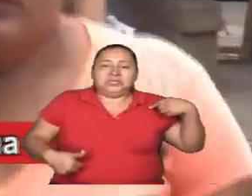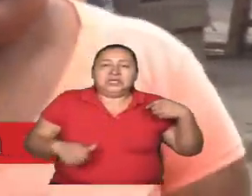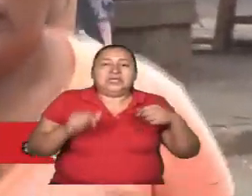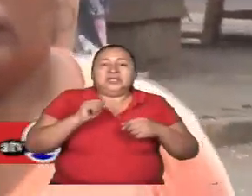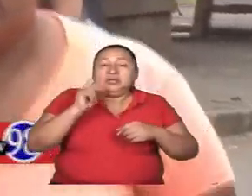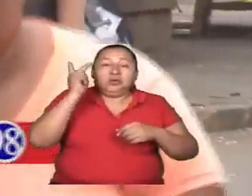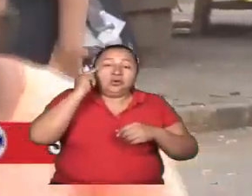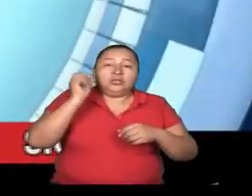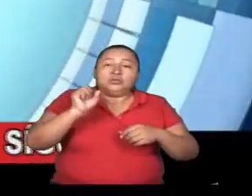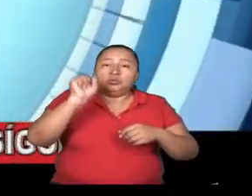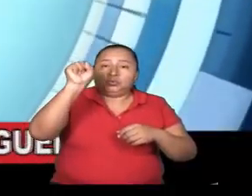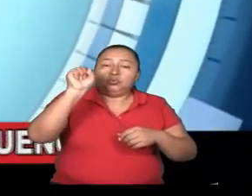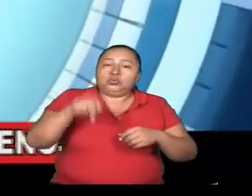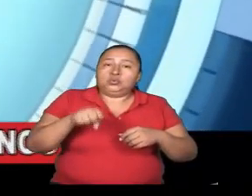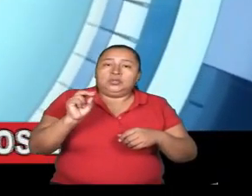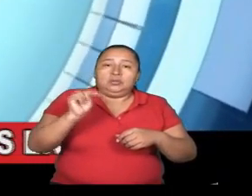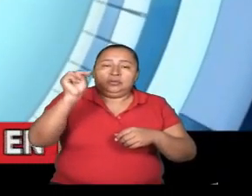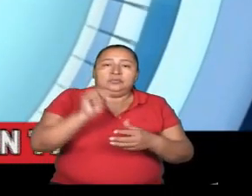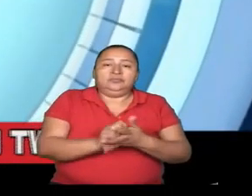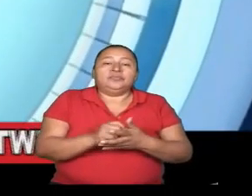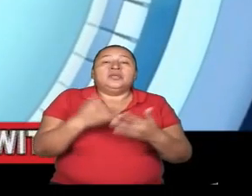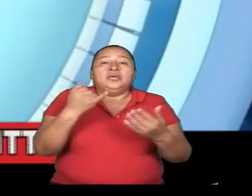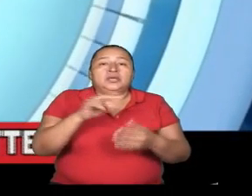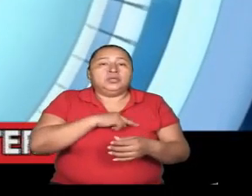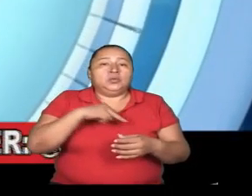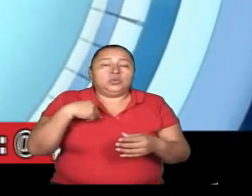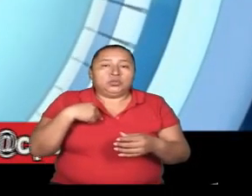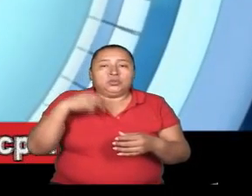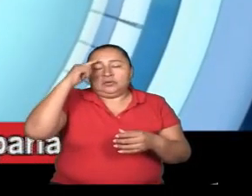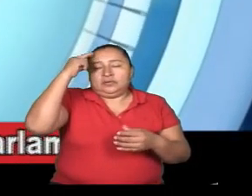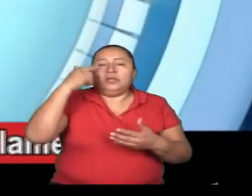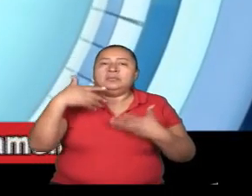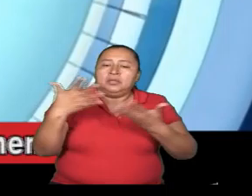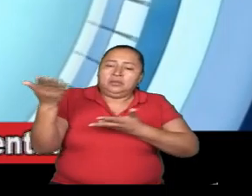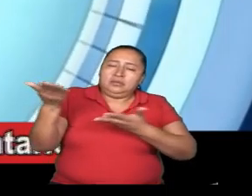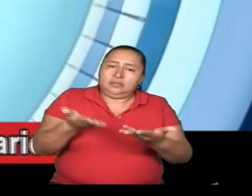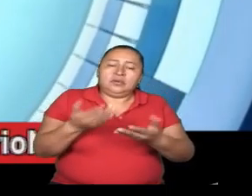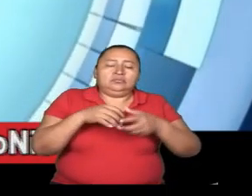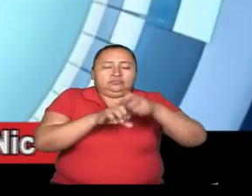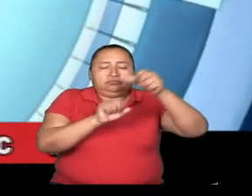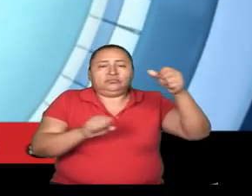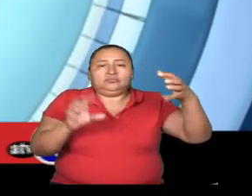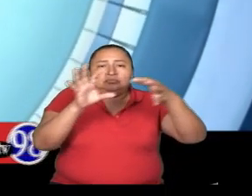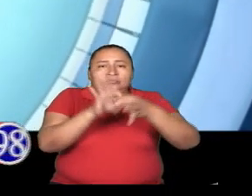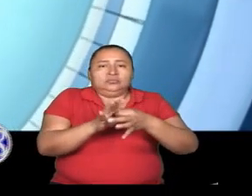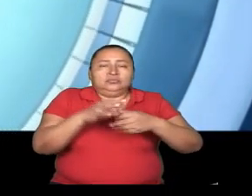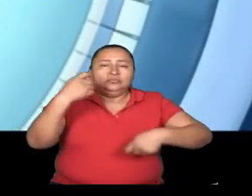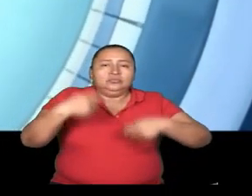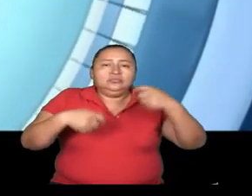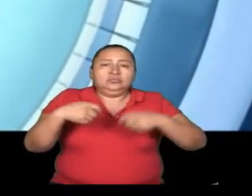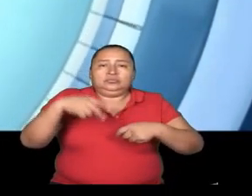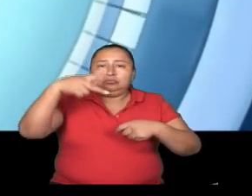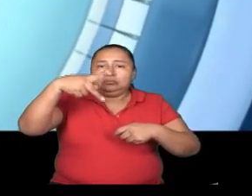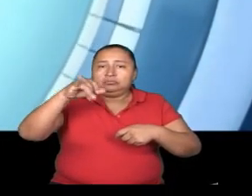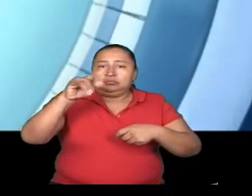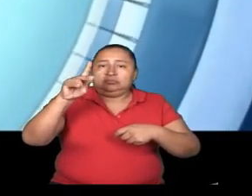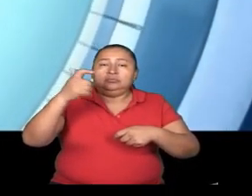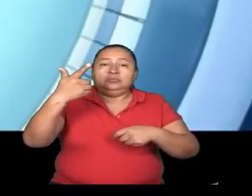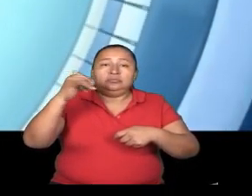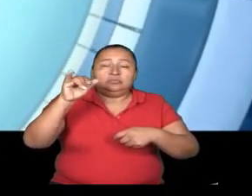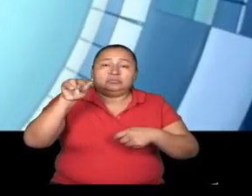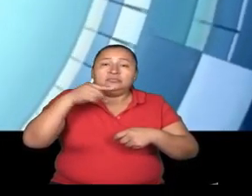Norte. Y nuestro gobierno también da la bienvenida a la declaración conjunta de septiembre de Pyongyang que los dos líderes